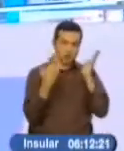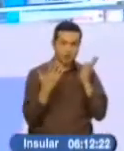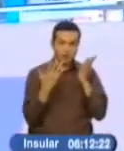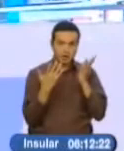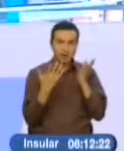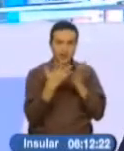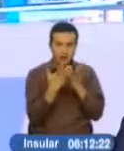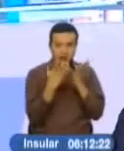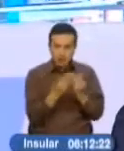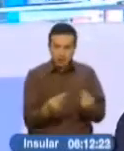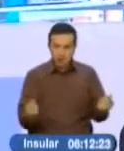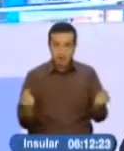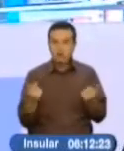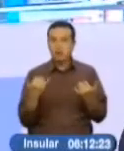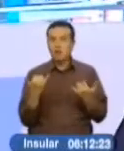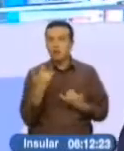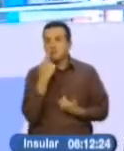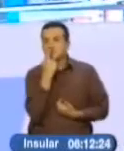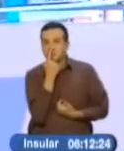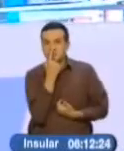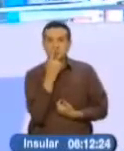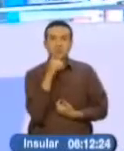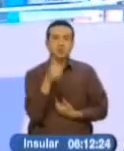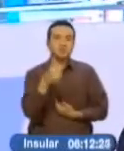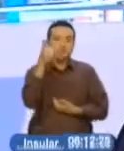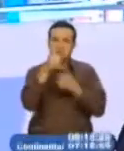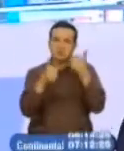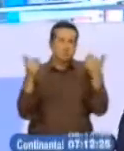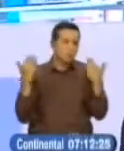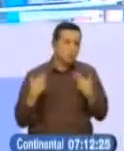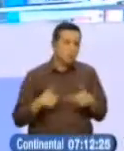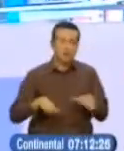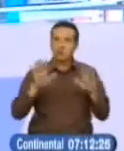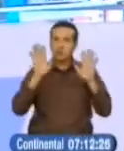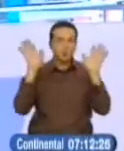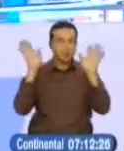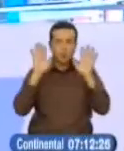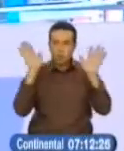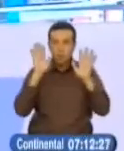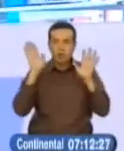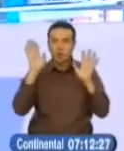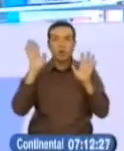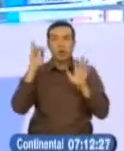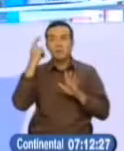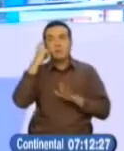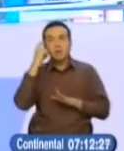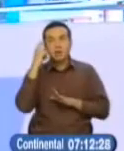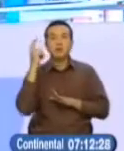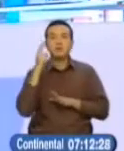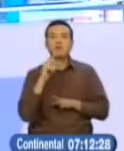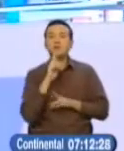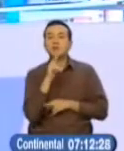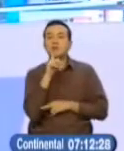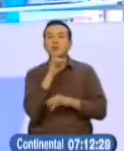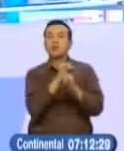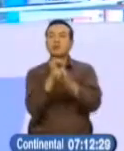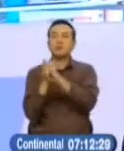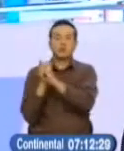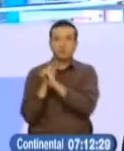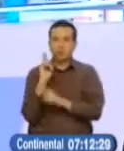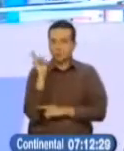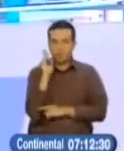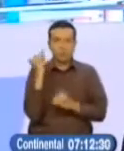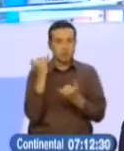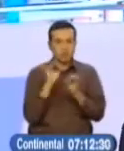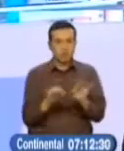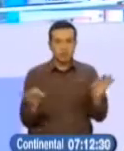quieren que desaparezca? Aquí no interesa el nombre del funcionario, olvidémonos de esa visión estadocéntrica de que la respuesta está en las instituciones. Aquí